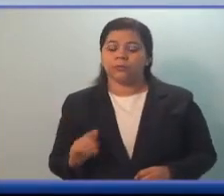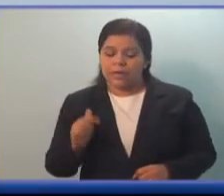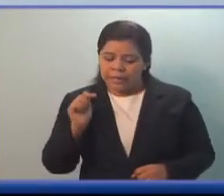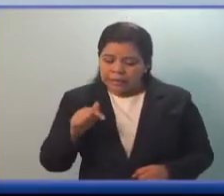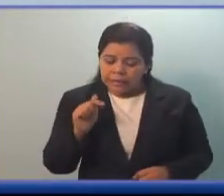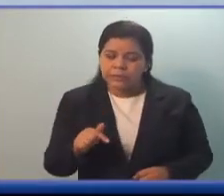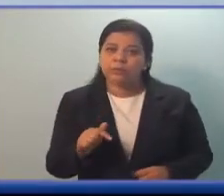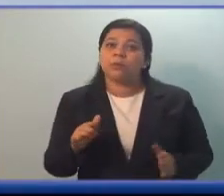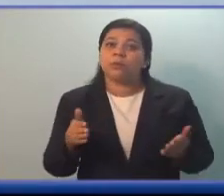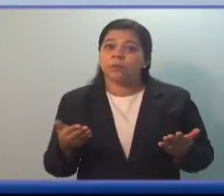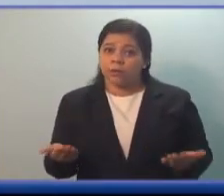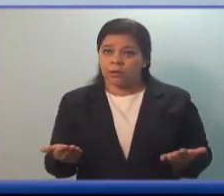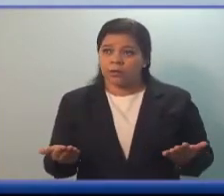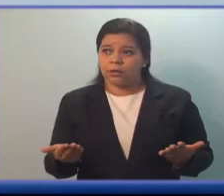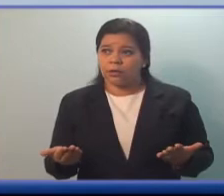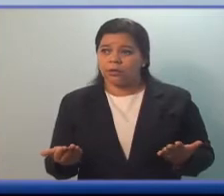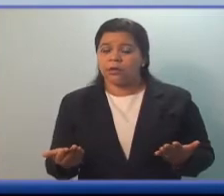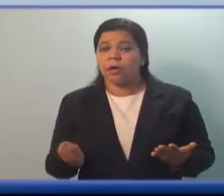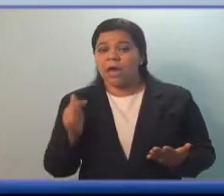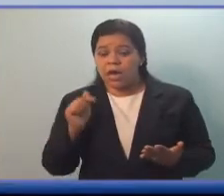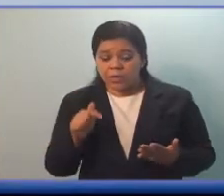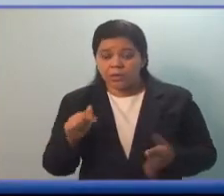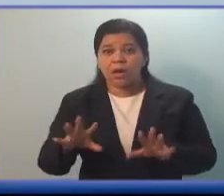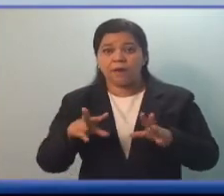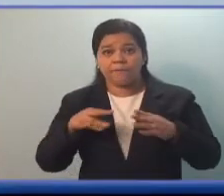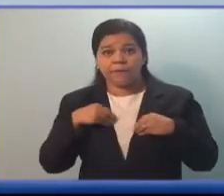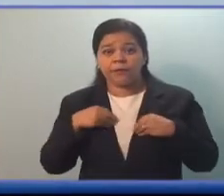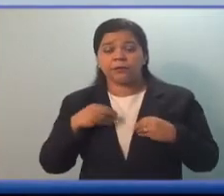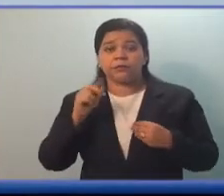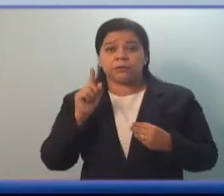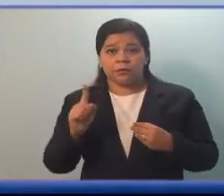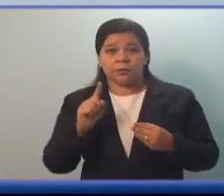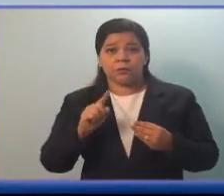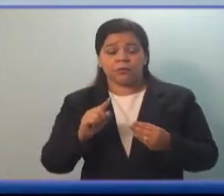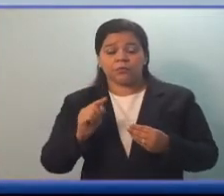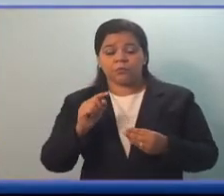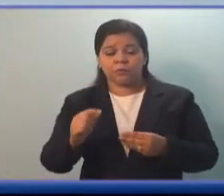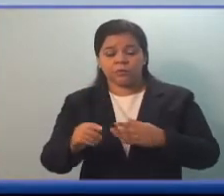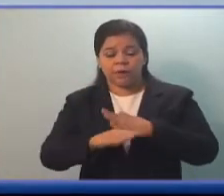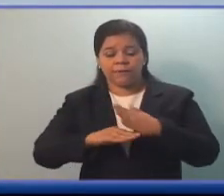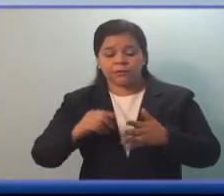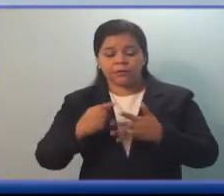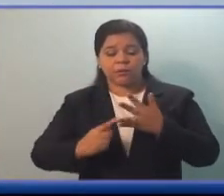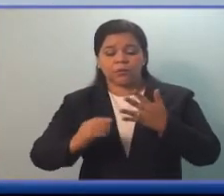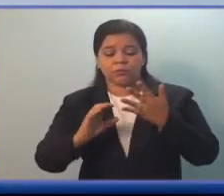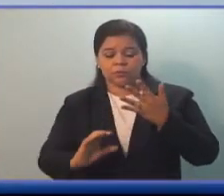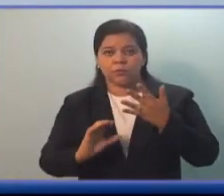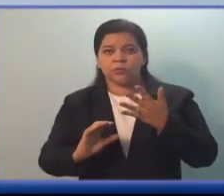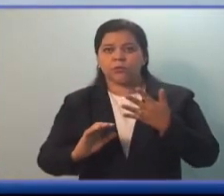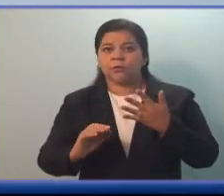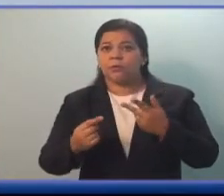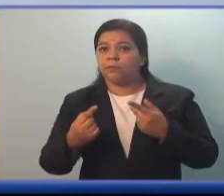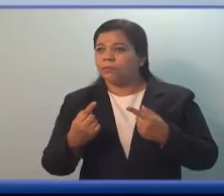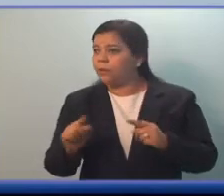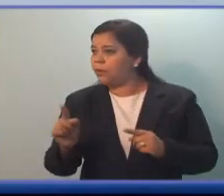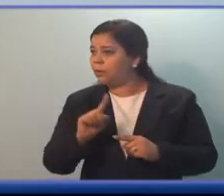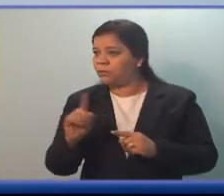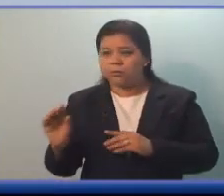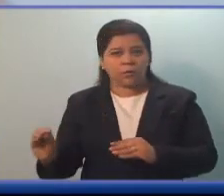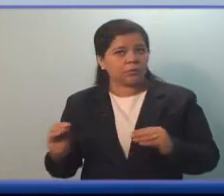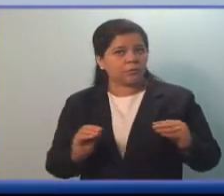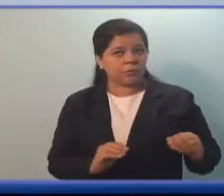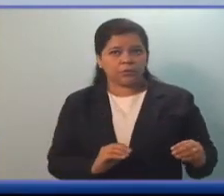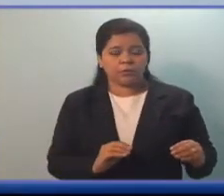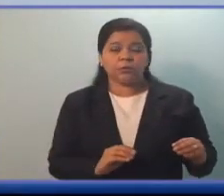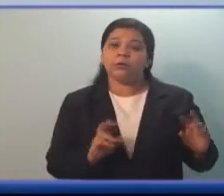sí es porque hay una vulneración a un precepto constitucional por omisión. Y reitero, el